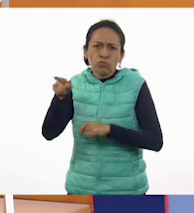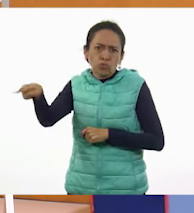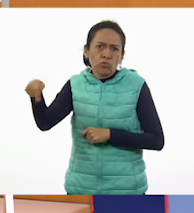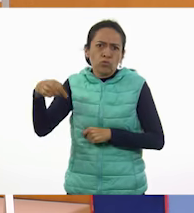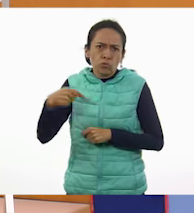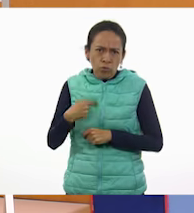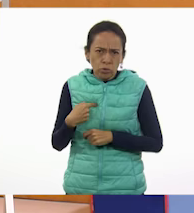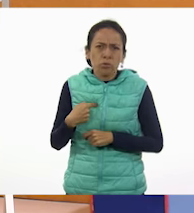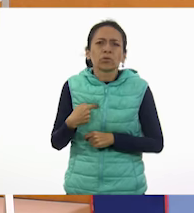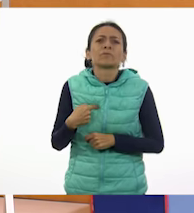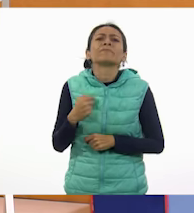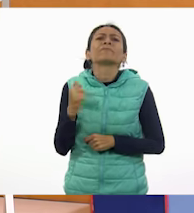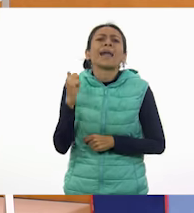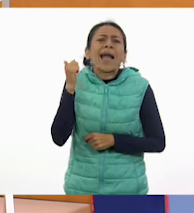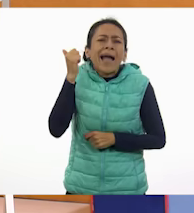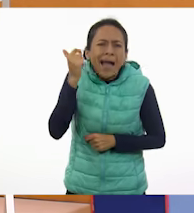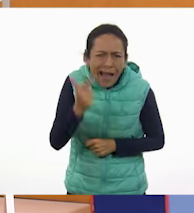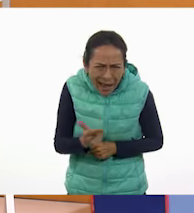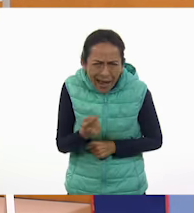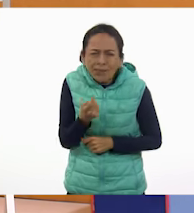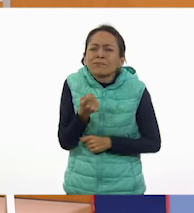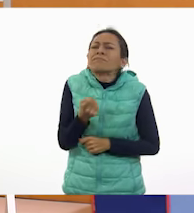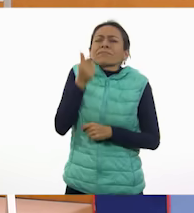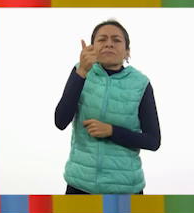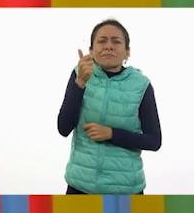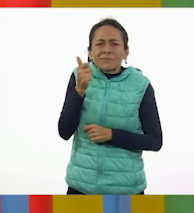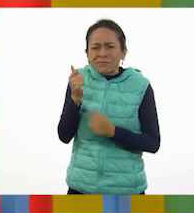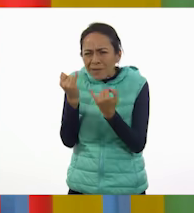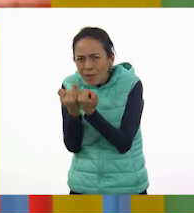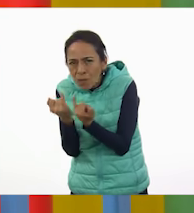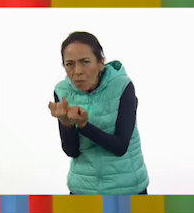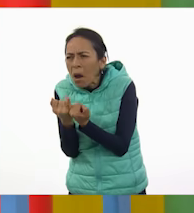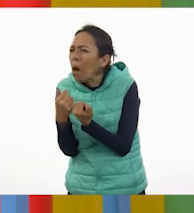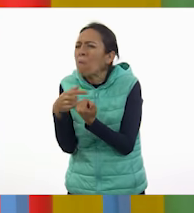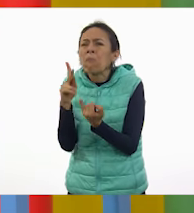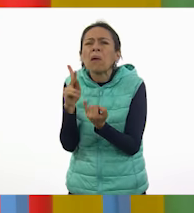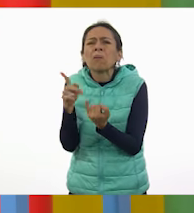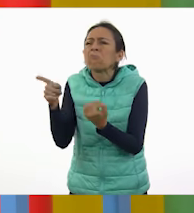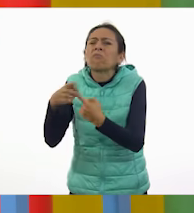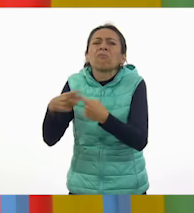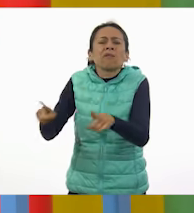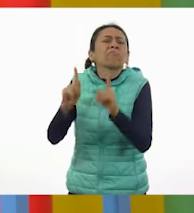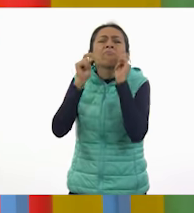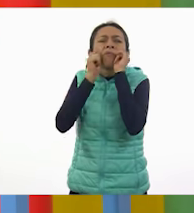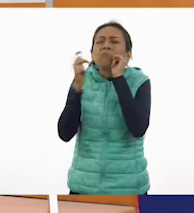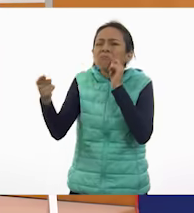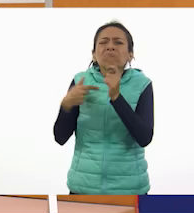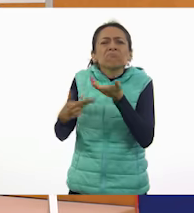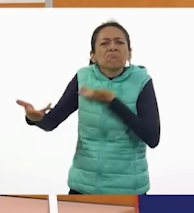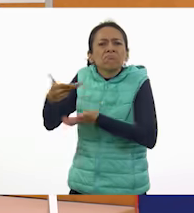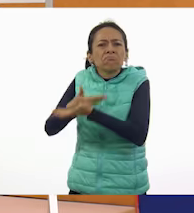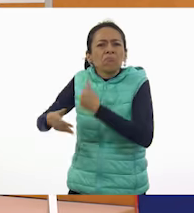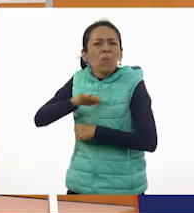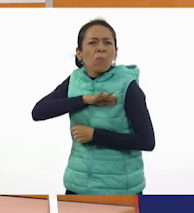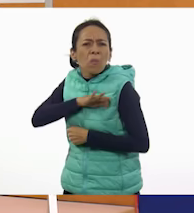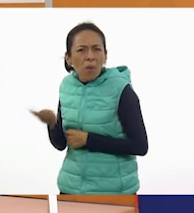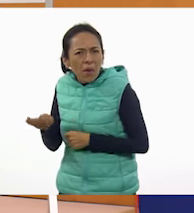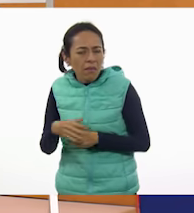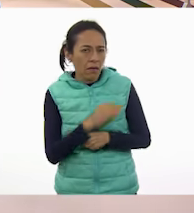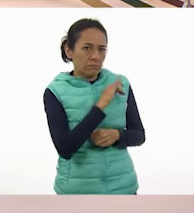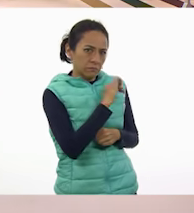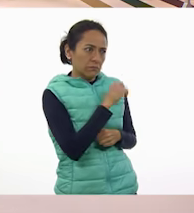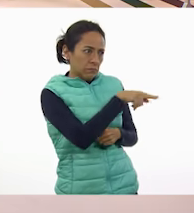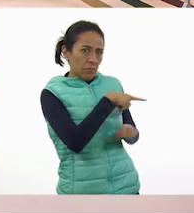no nos vamos a hablar o nos vamos a hablar mal o a comportarnos de manera descortés con la otra persona. No, no, no.